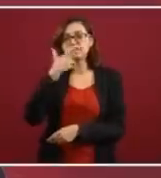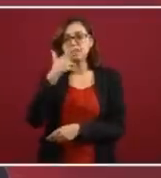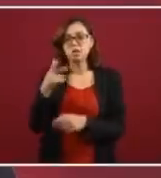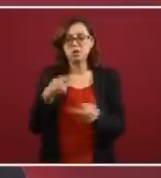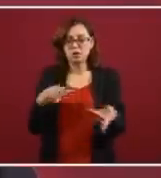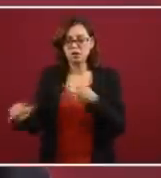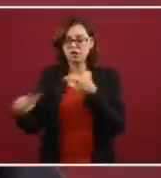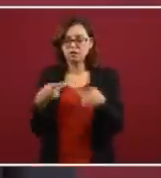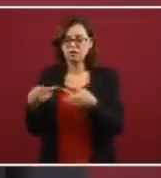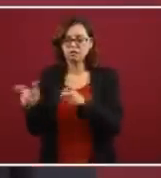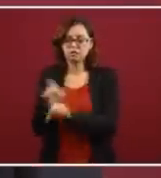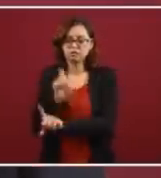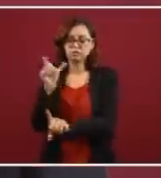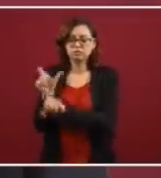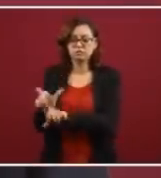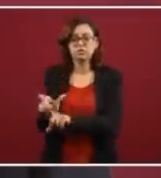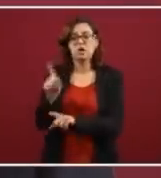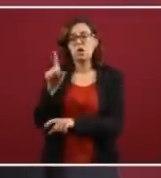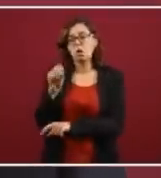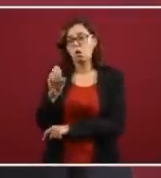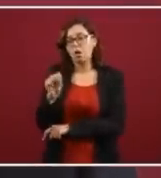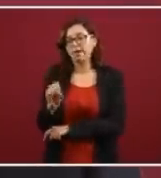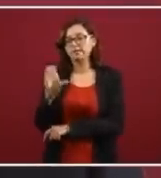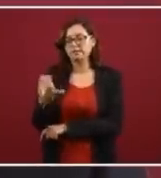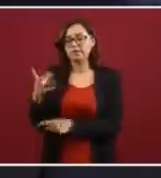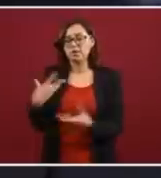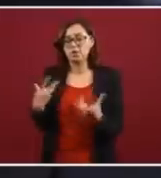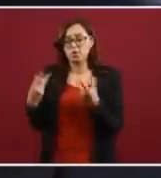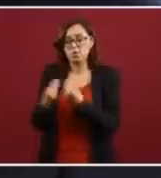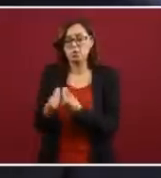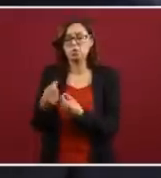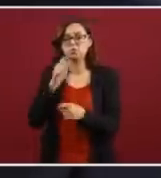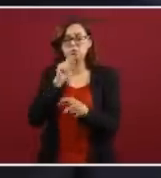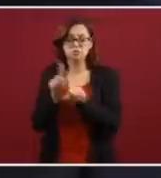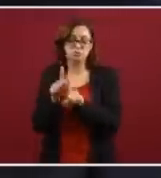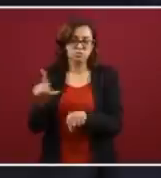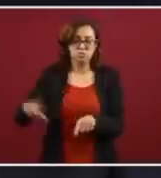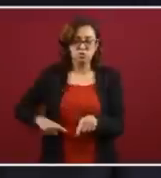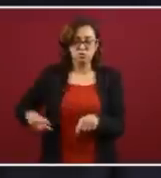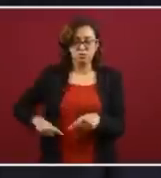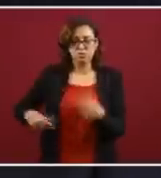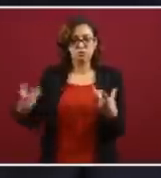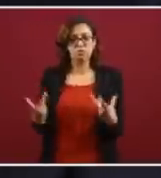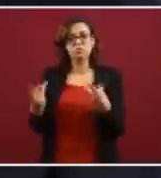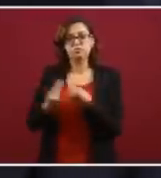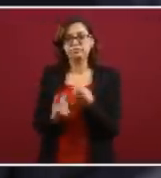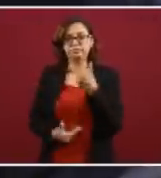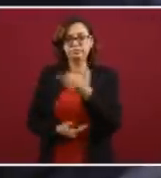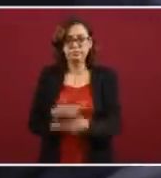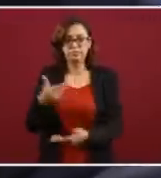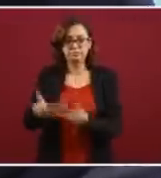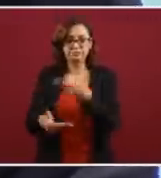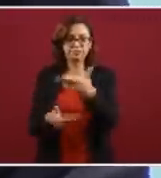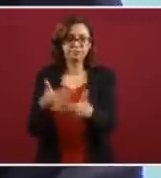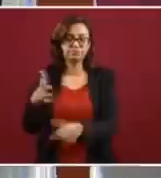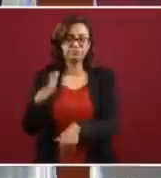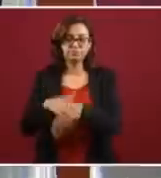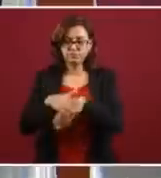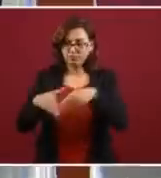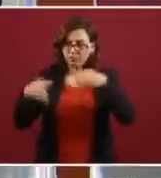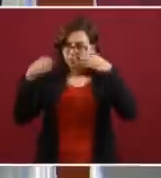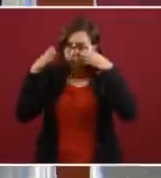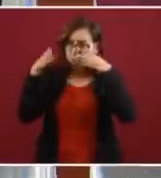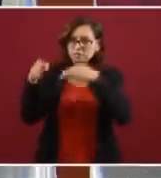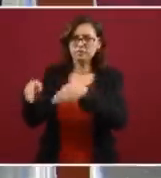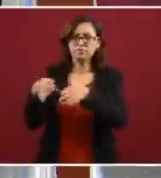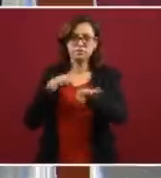donde en colaboración con las organizaciones de la sociedad civil y el gobierno del Estado, estamos avanzando en tareas muy concretas,